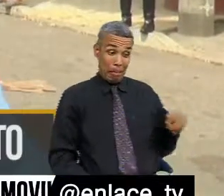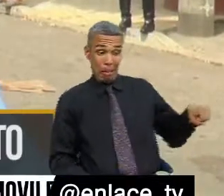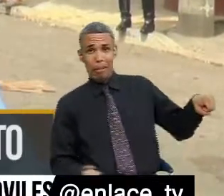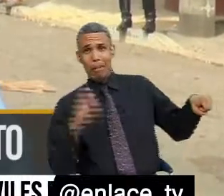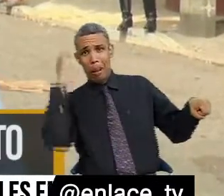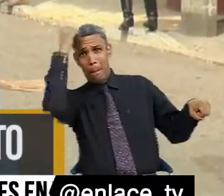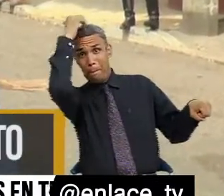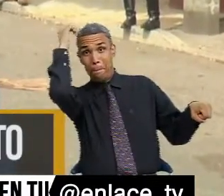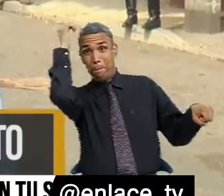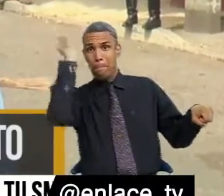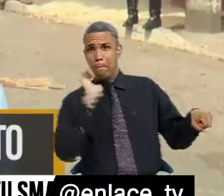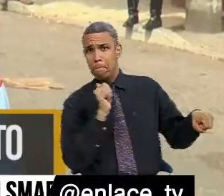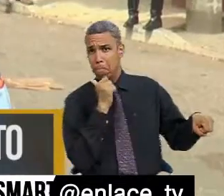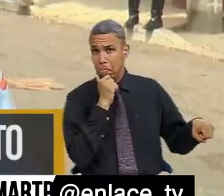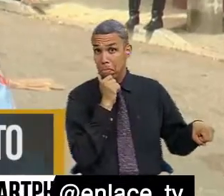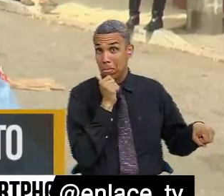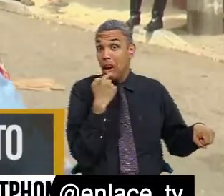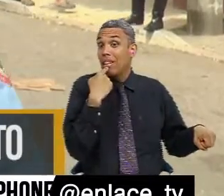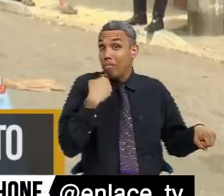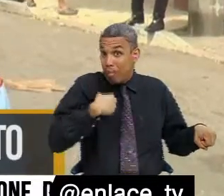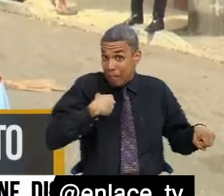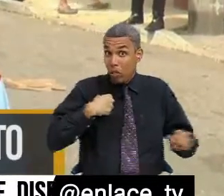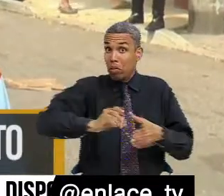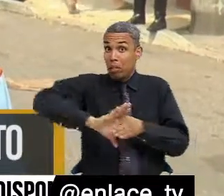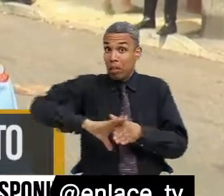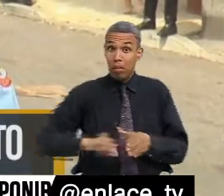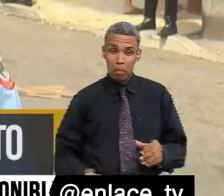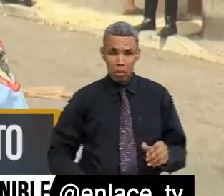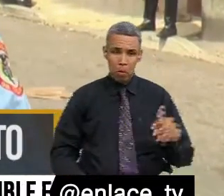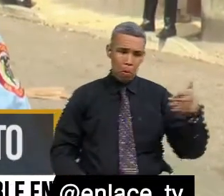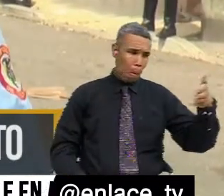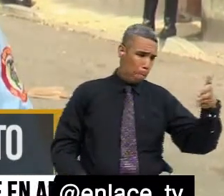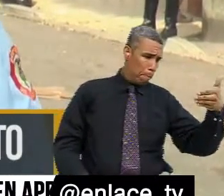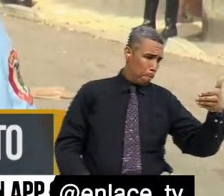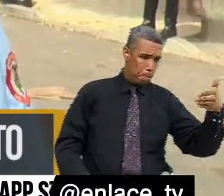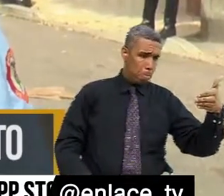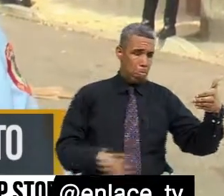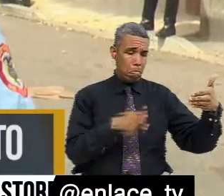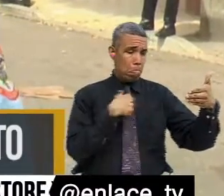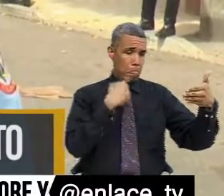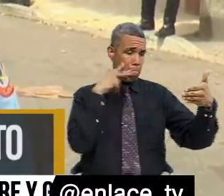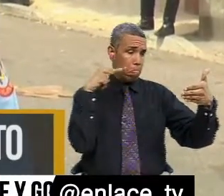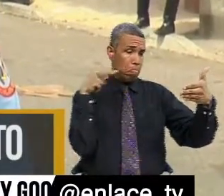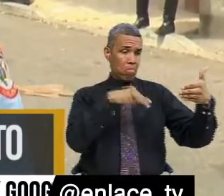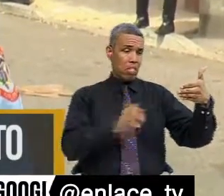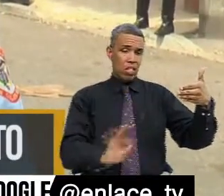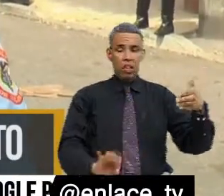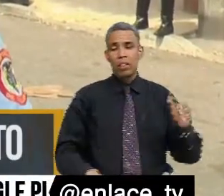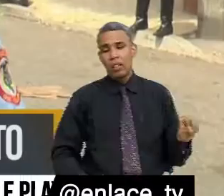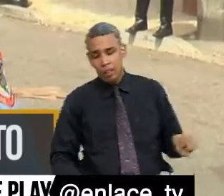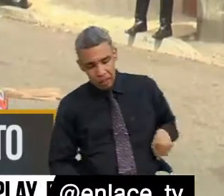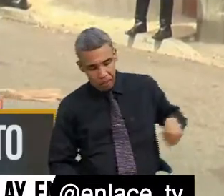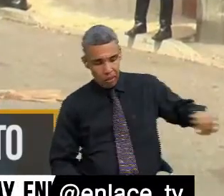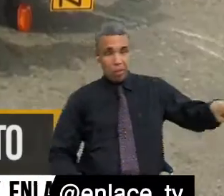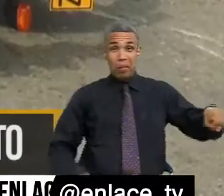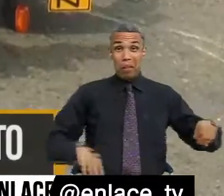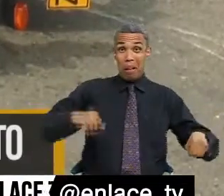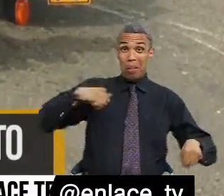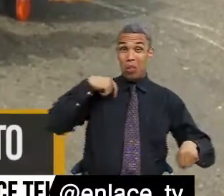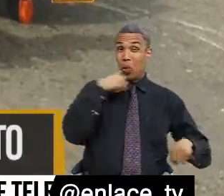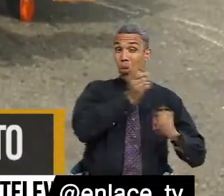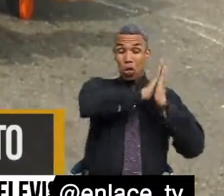él aduce que no lo vio por el espejo retrovisor, y en el momento que abre la puerta aparece este motociclista y se presenta el accidente.